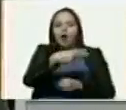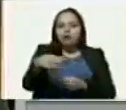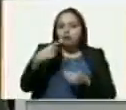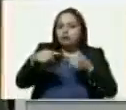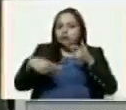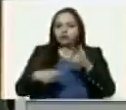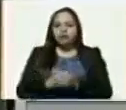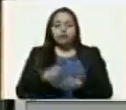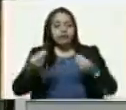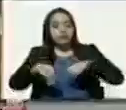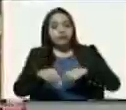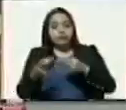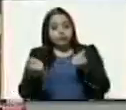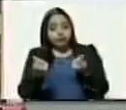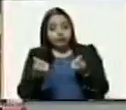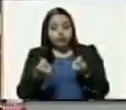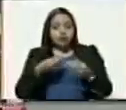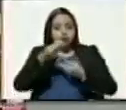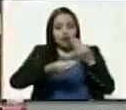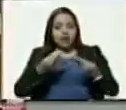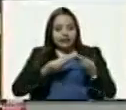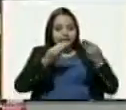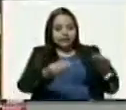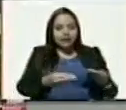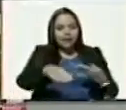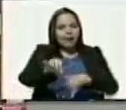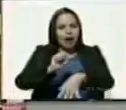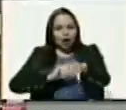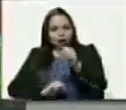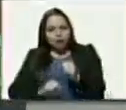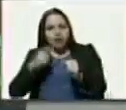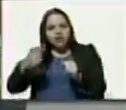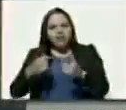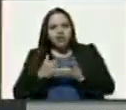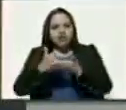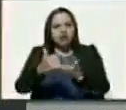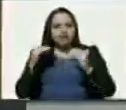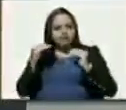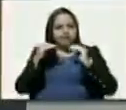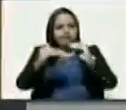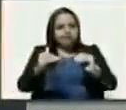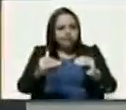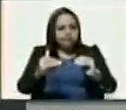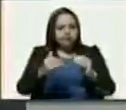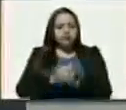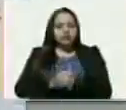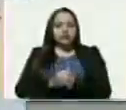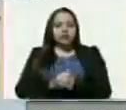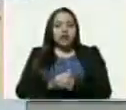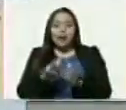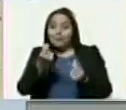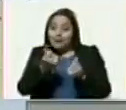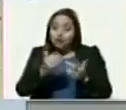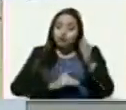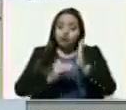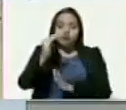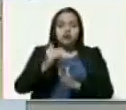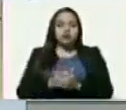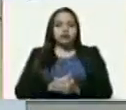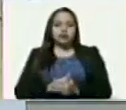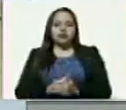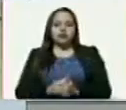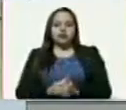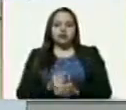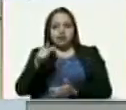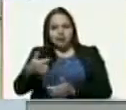cantidad de moneda que se coloca para la demanda, debe ayudar a estabilizar el precio en la tasa de cambio. Y en tercer término, también tiene